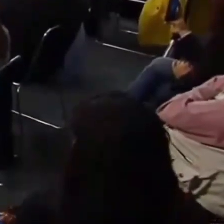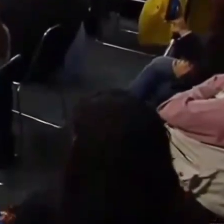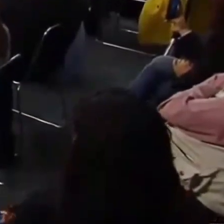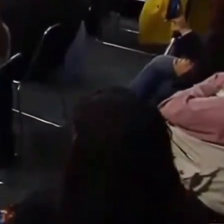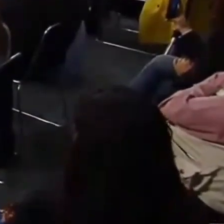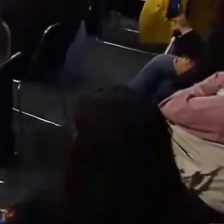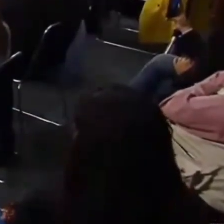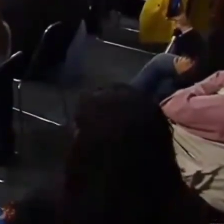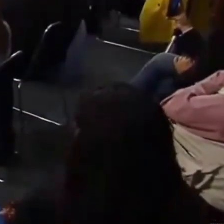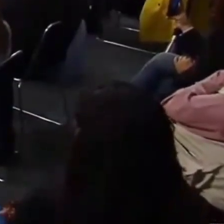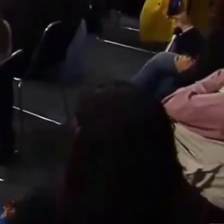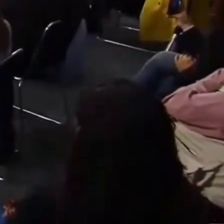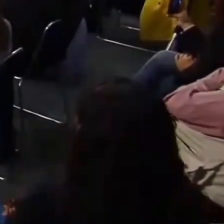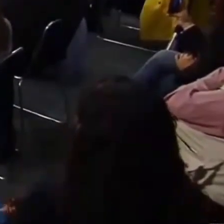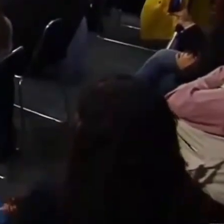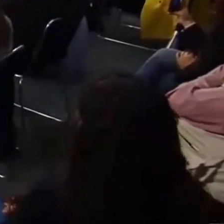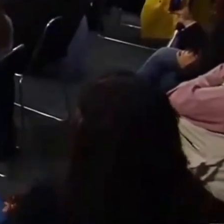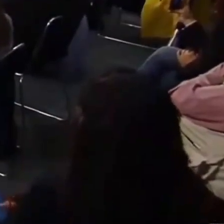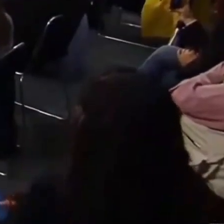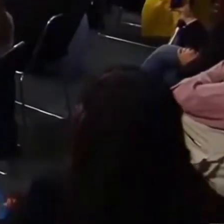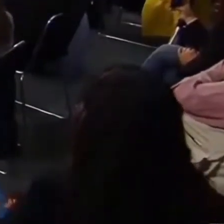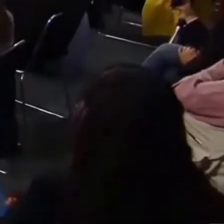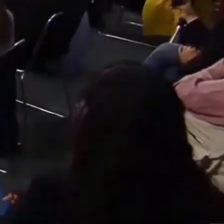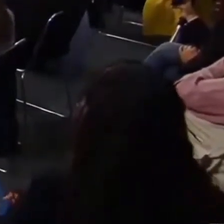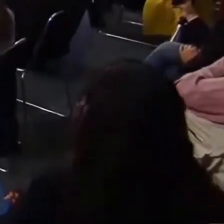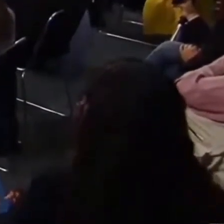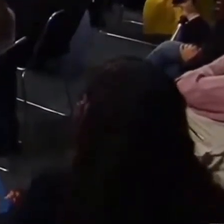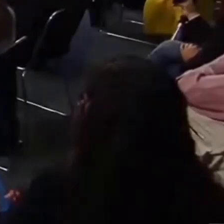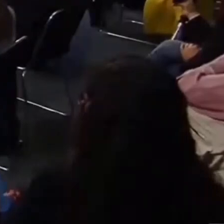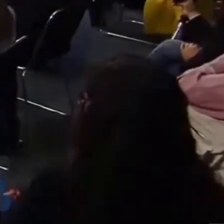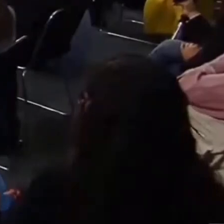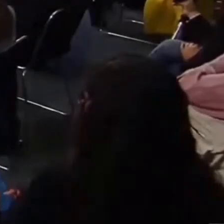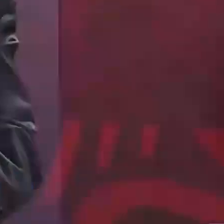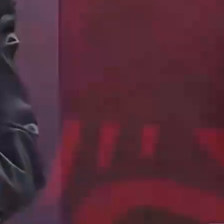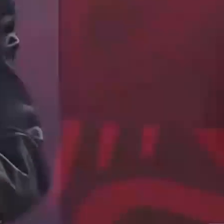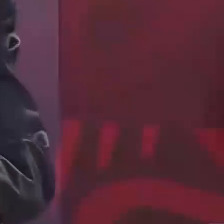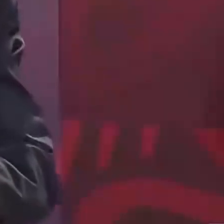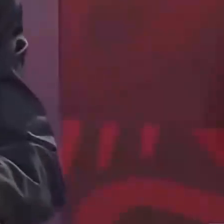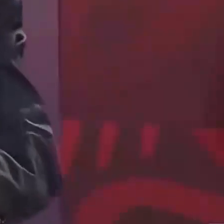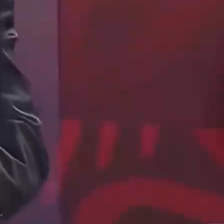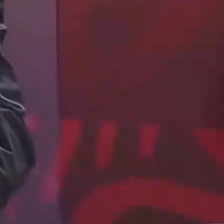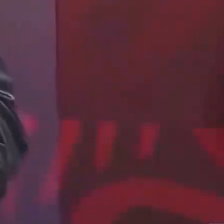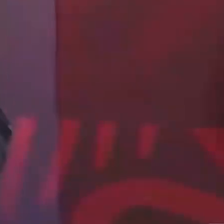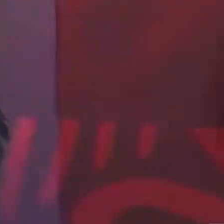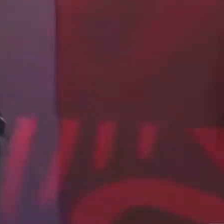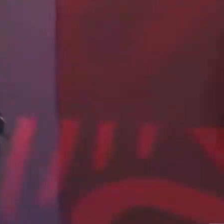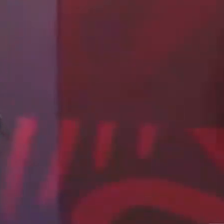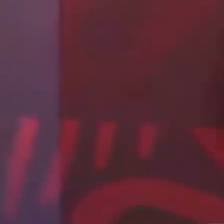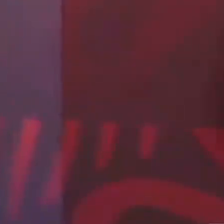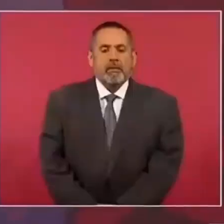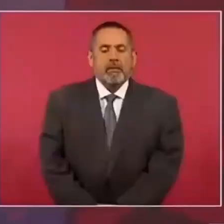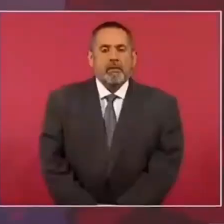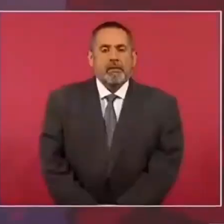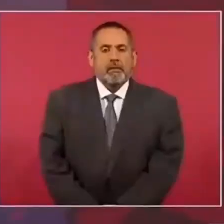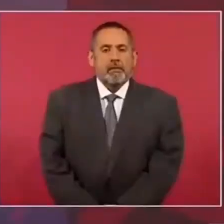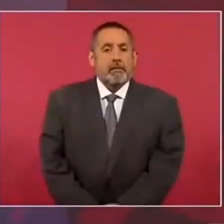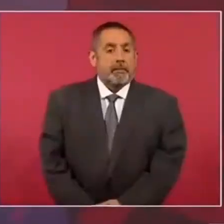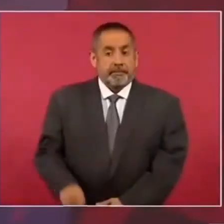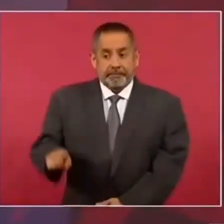Sí. Bueno, después de que se inunda Tabasco, emite un decreto,